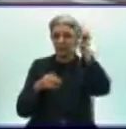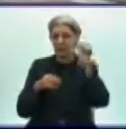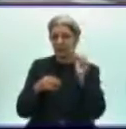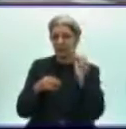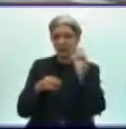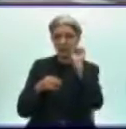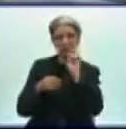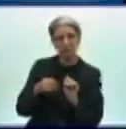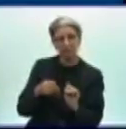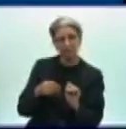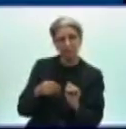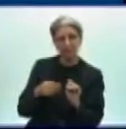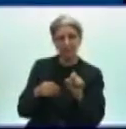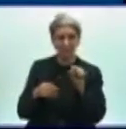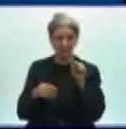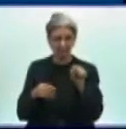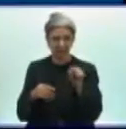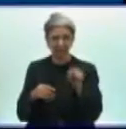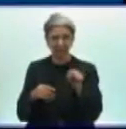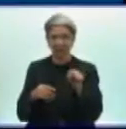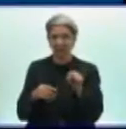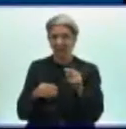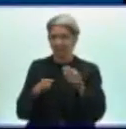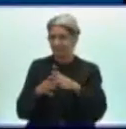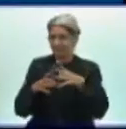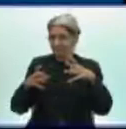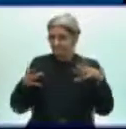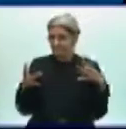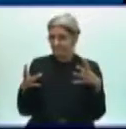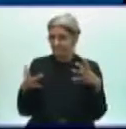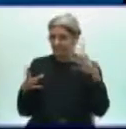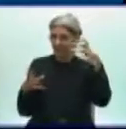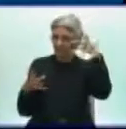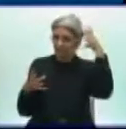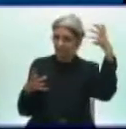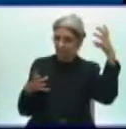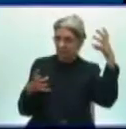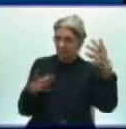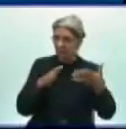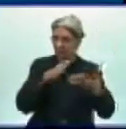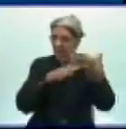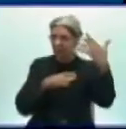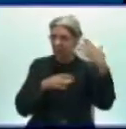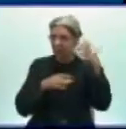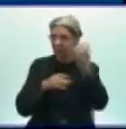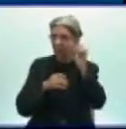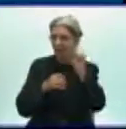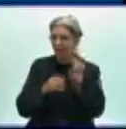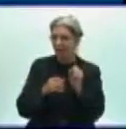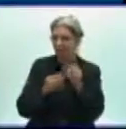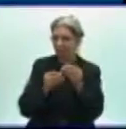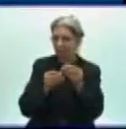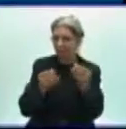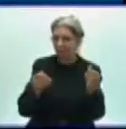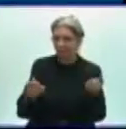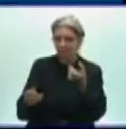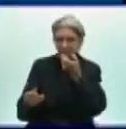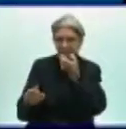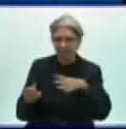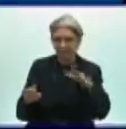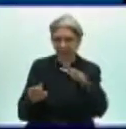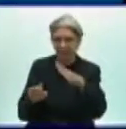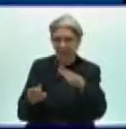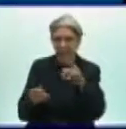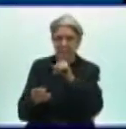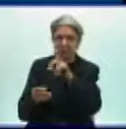pantalla. Fíjense, Sudán era el mayor estado de África subsahariana. Se divide en dos en el